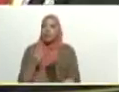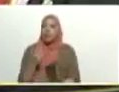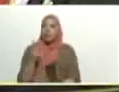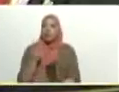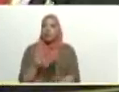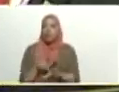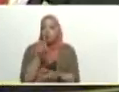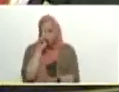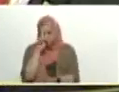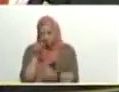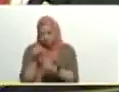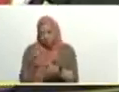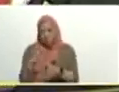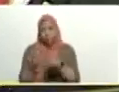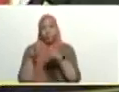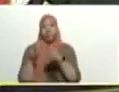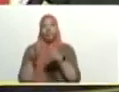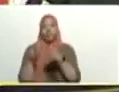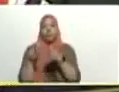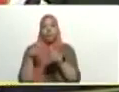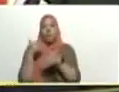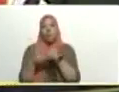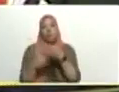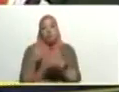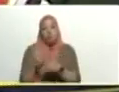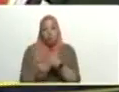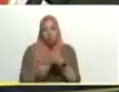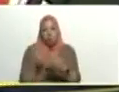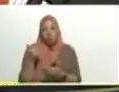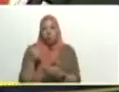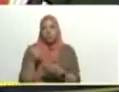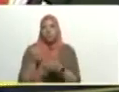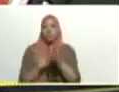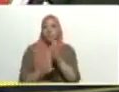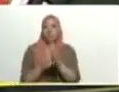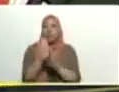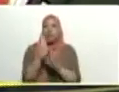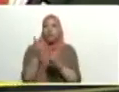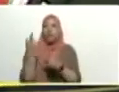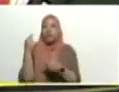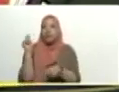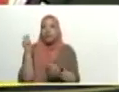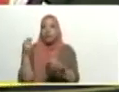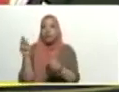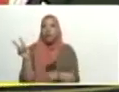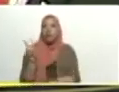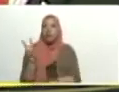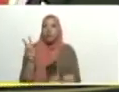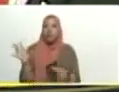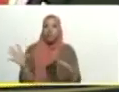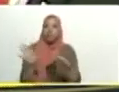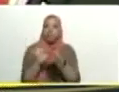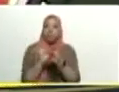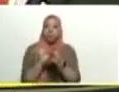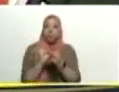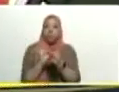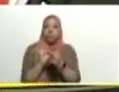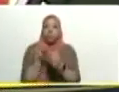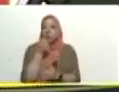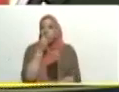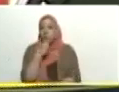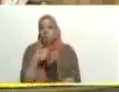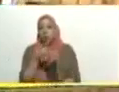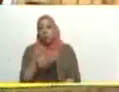estamos logrando, que lo vamos a lograr y vamos a avanzar juntos, Trinidad y Tobago y Venezuela, como buenos